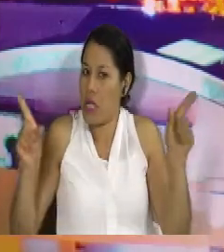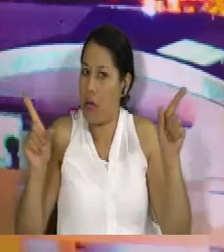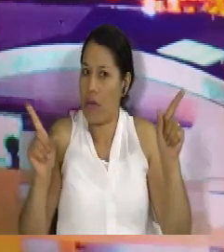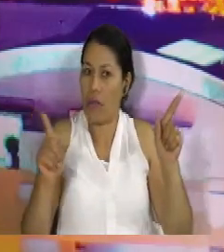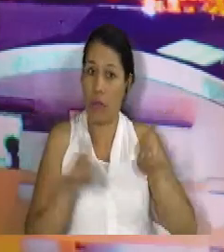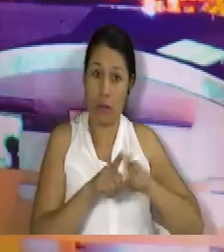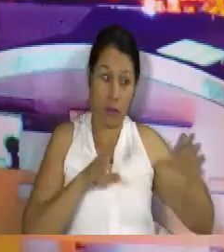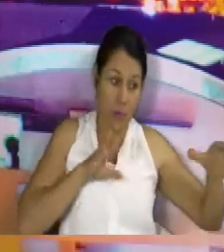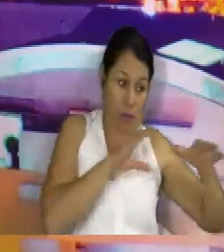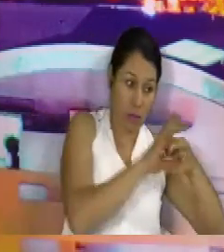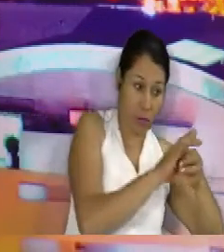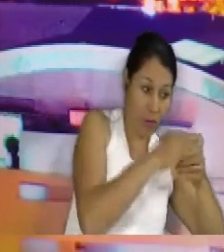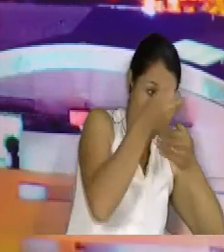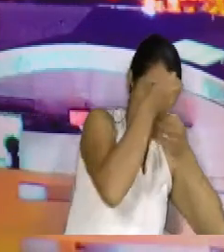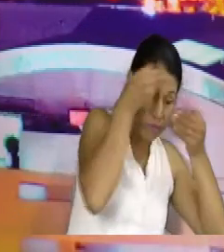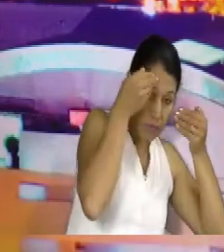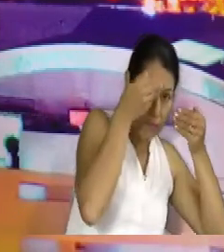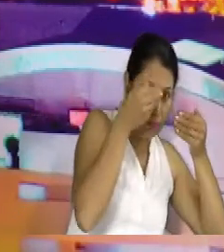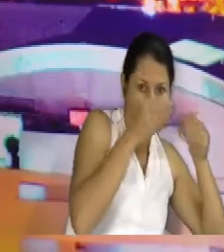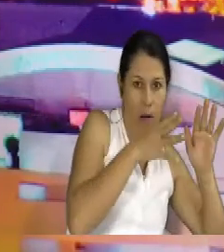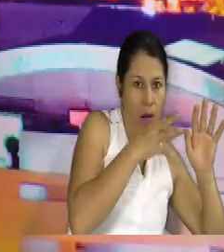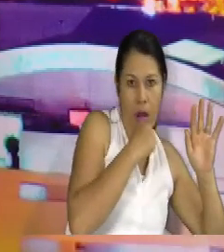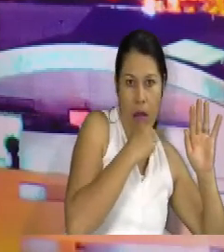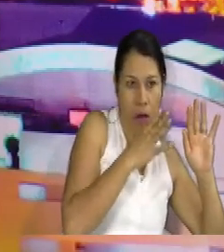absolutamente claro, pero además, y nunca lo he